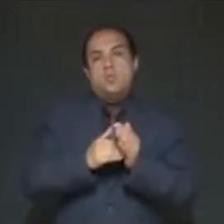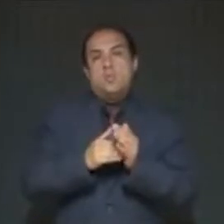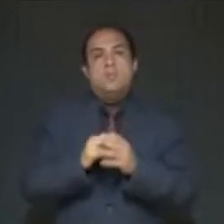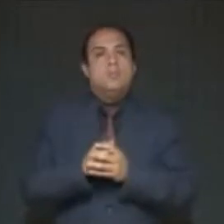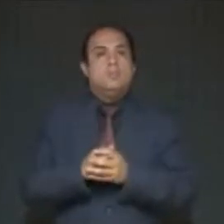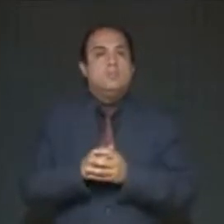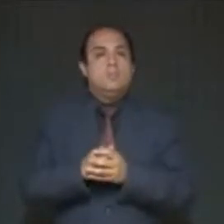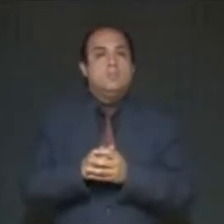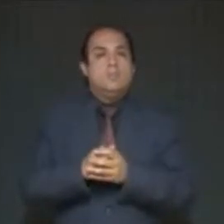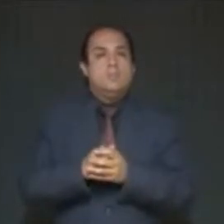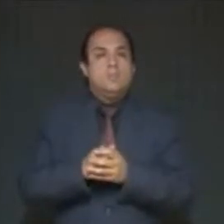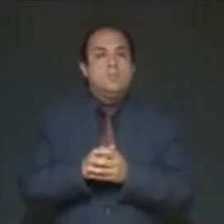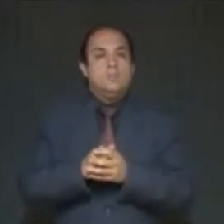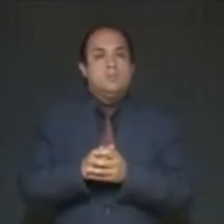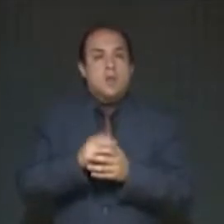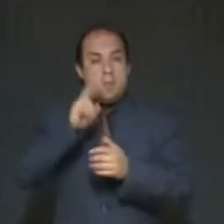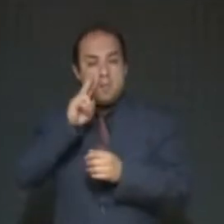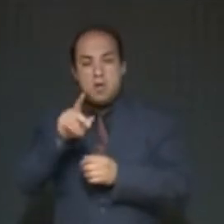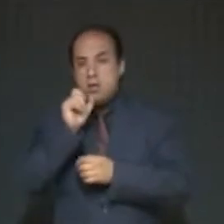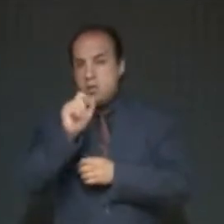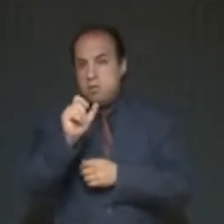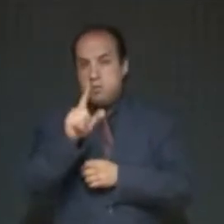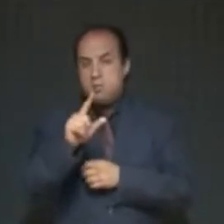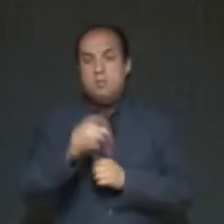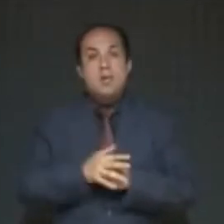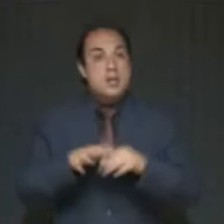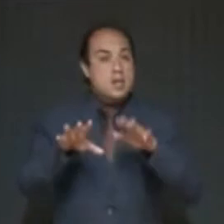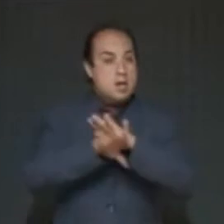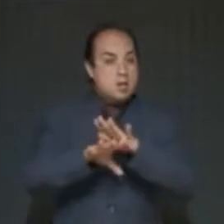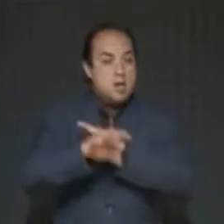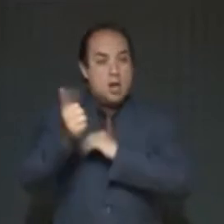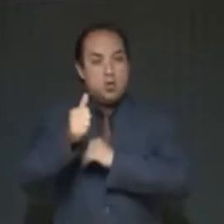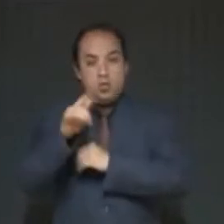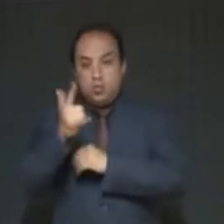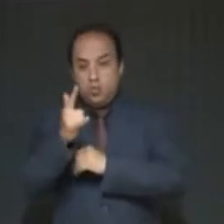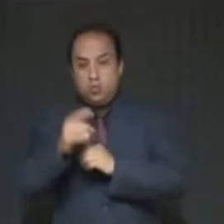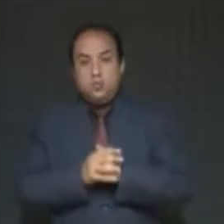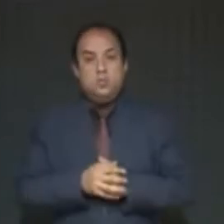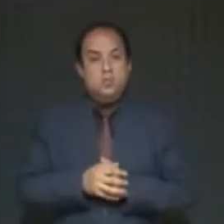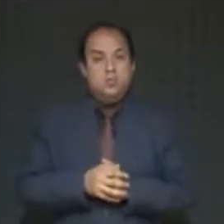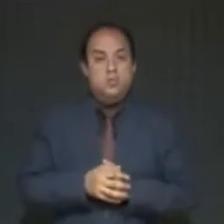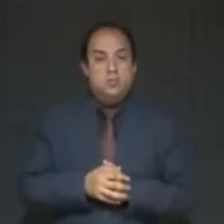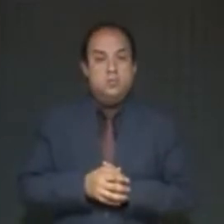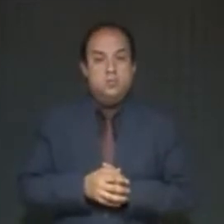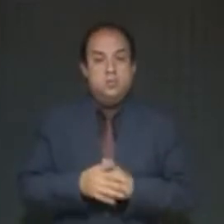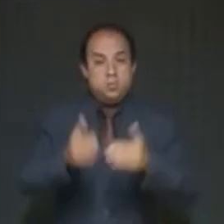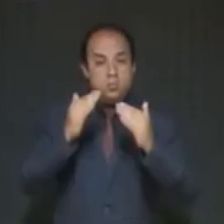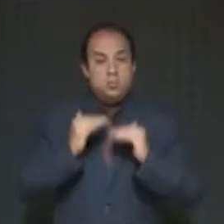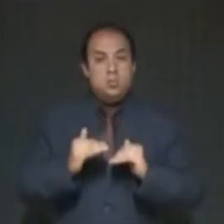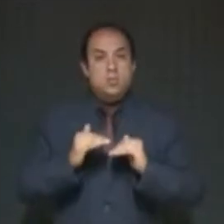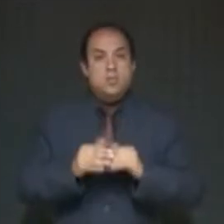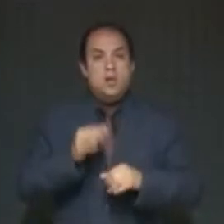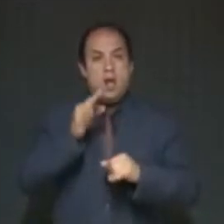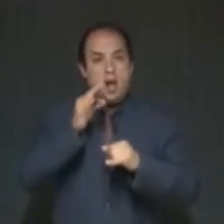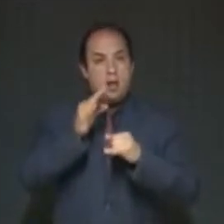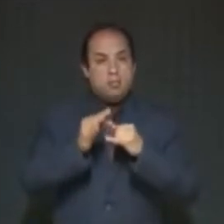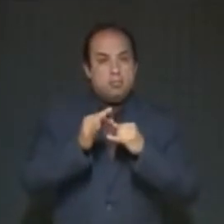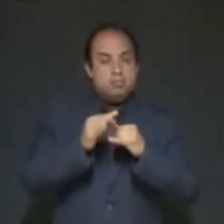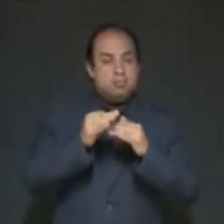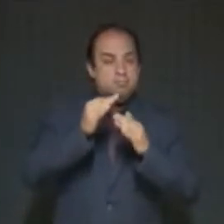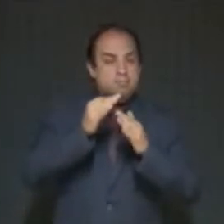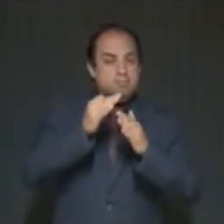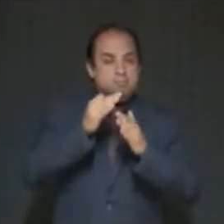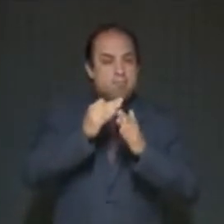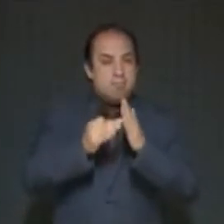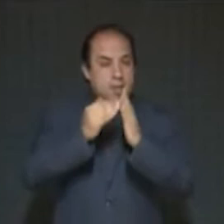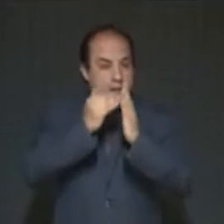en kioscos. Pueden ver ahí justo en el cambio entre agosto y julio, siguiente, y esta reducción de positivos